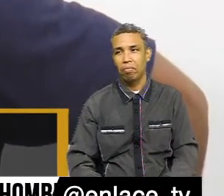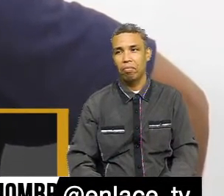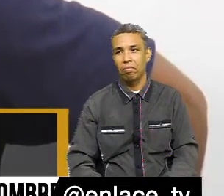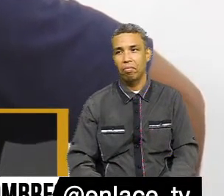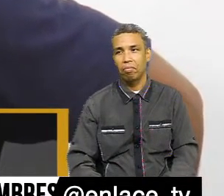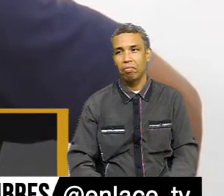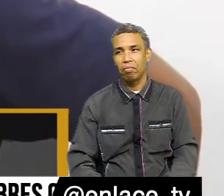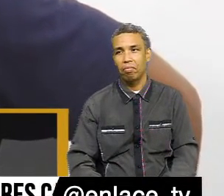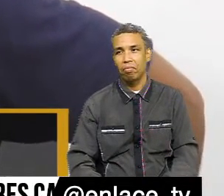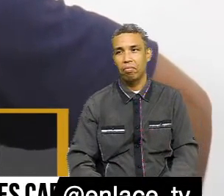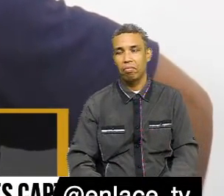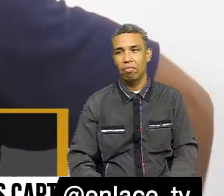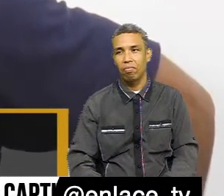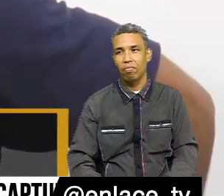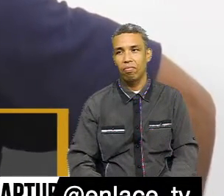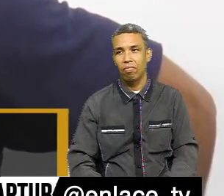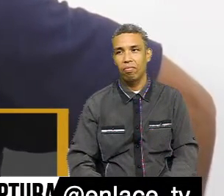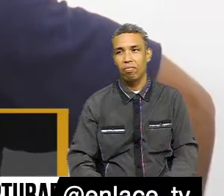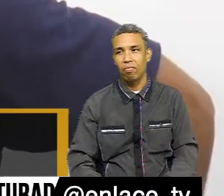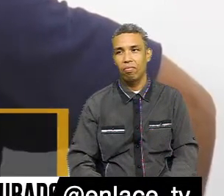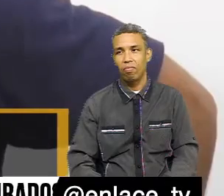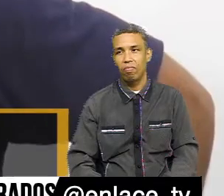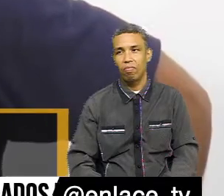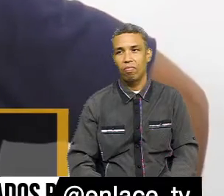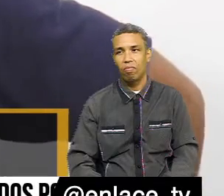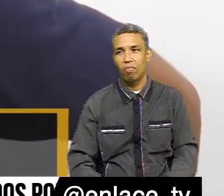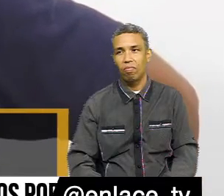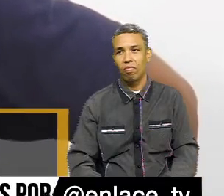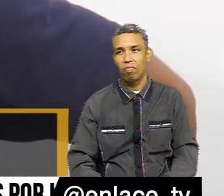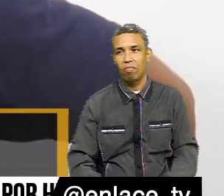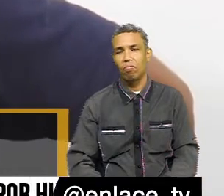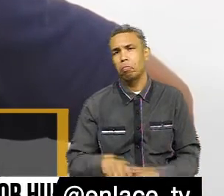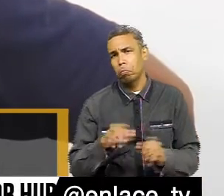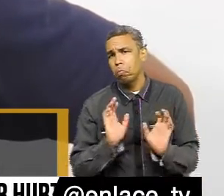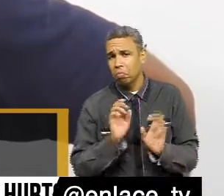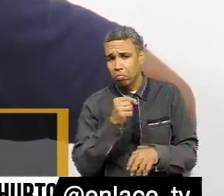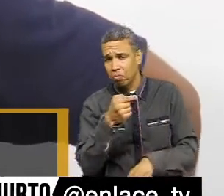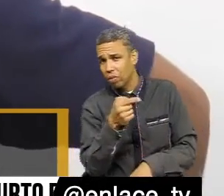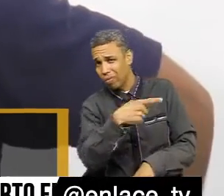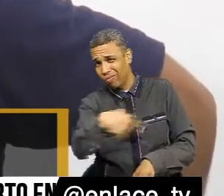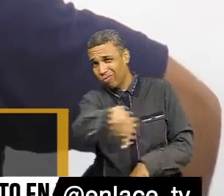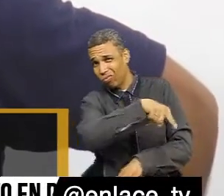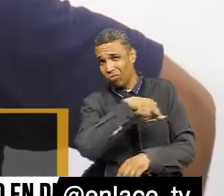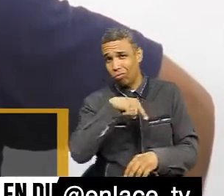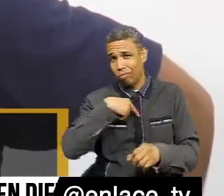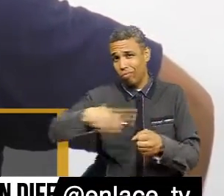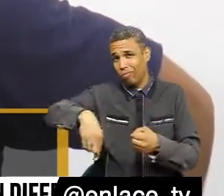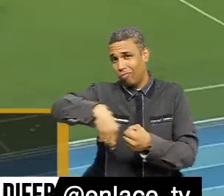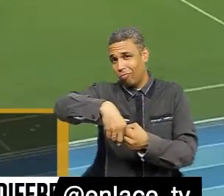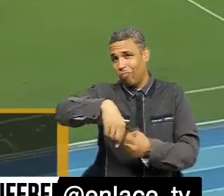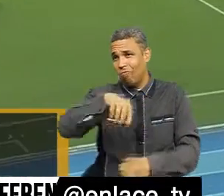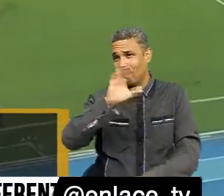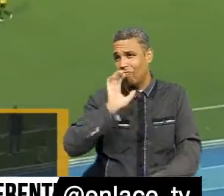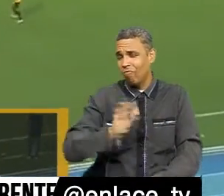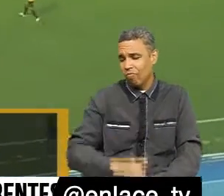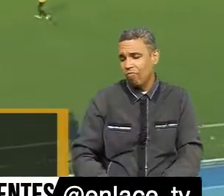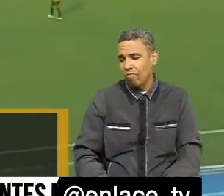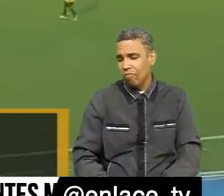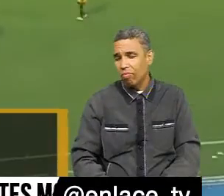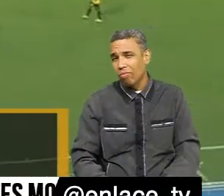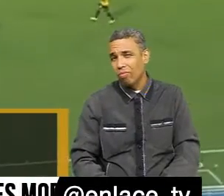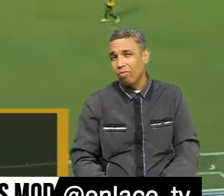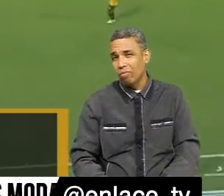hace un buen partido con hombres a nivel individual que marcan una gran diferencia, pero también es cierto que nos desestabiliza mucho